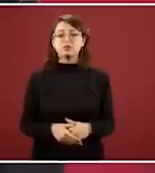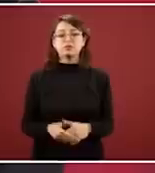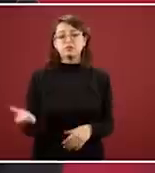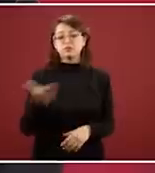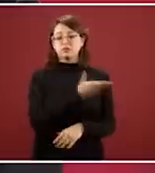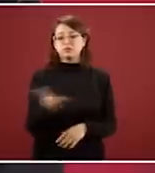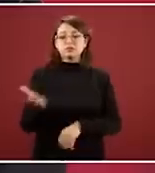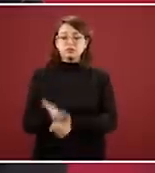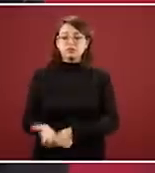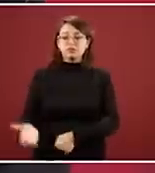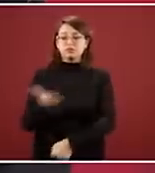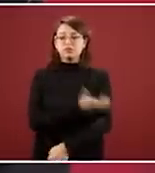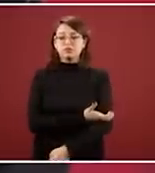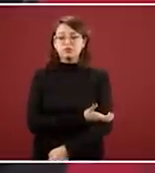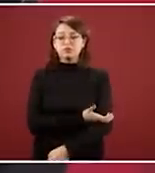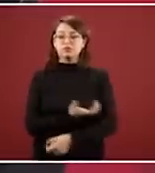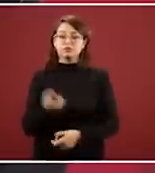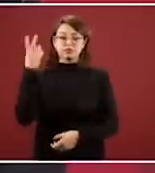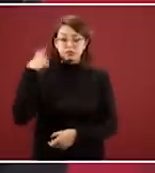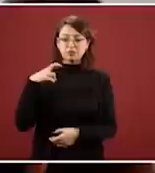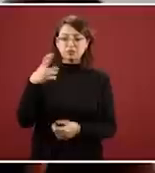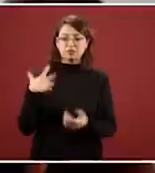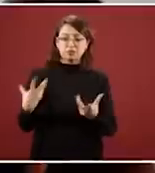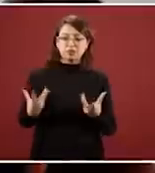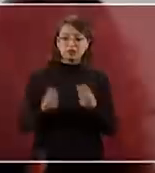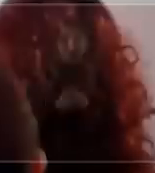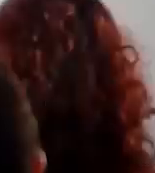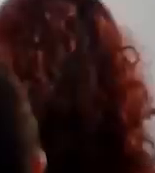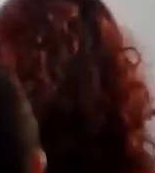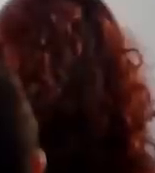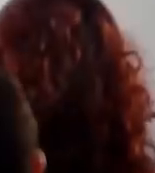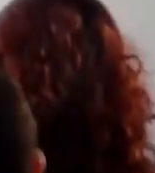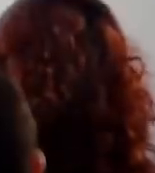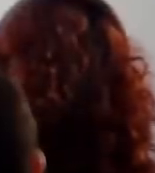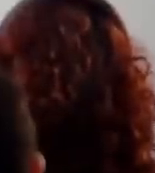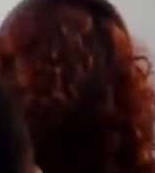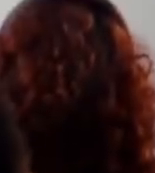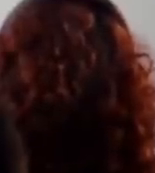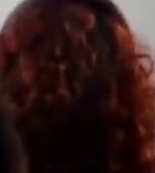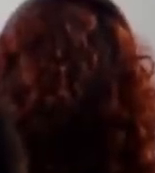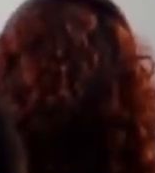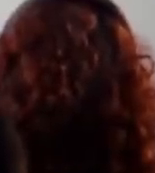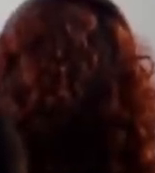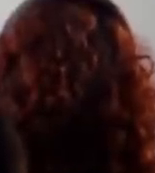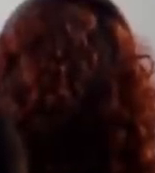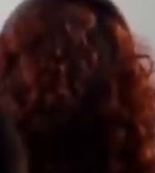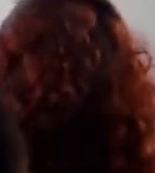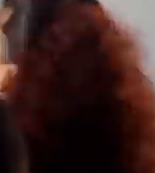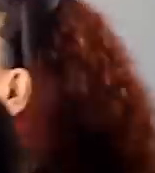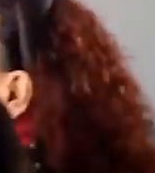acompañan a las giras. El viernes, que sería 10,